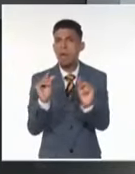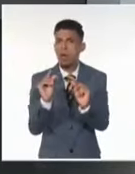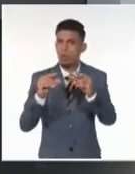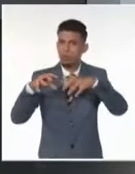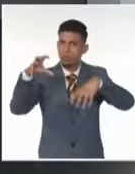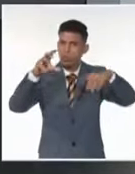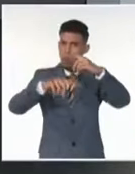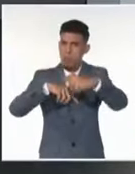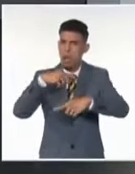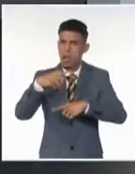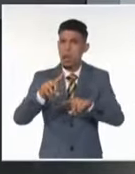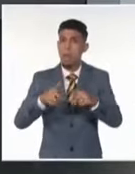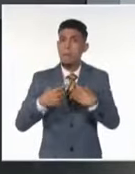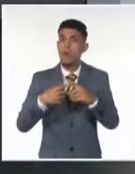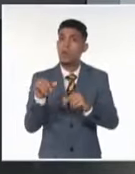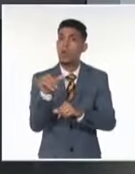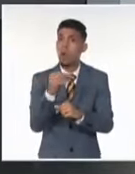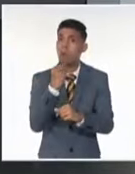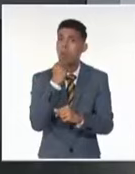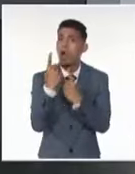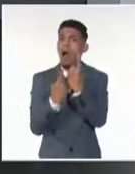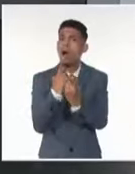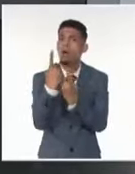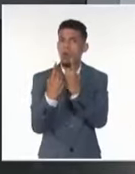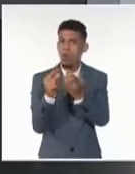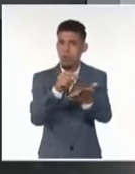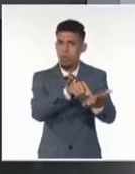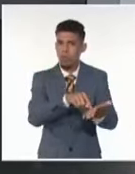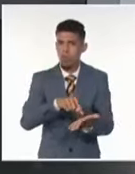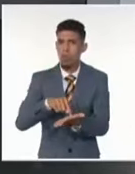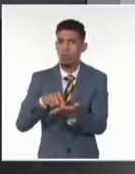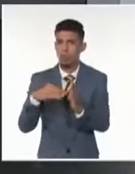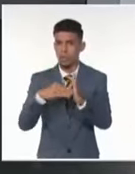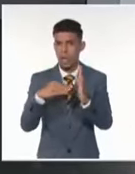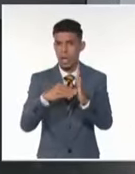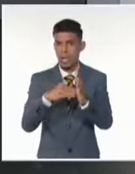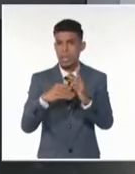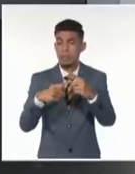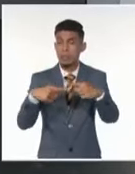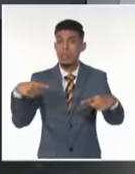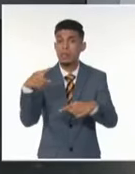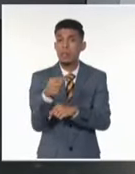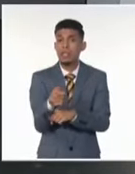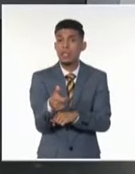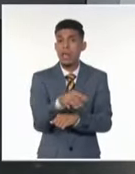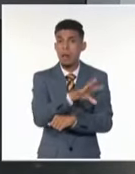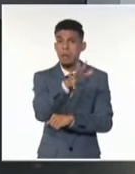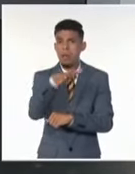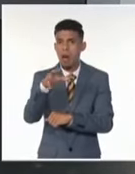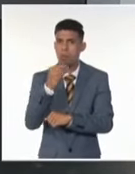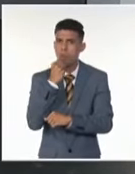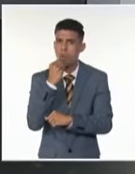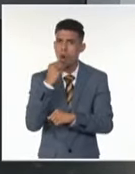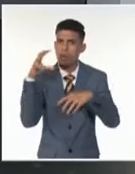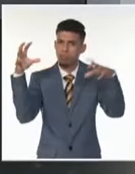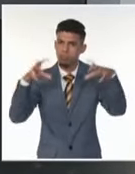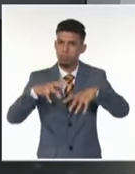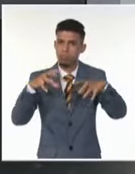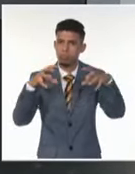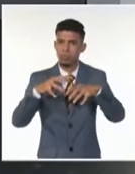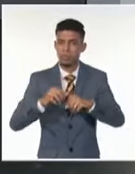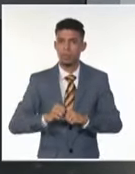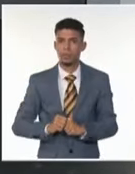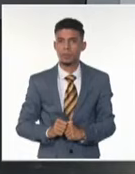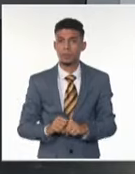mañana, pero también podemos tener alguna precipitación durante la tarde, sobre todo hacia zonas del interior. En la costa, pues serán un poco más aisladas las precipitaciones, ya que esta